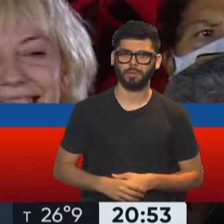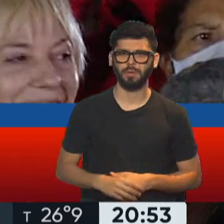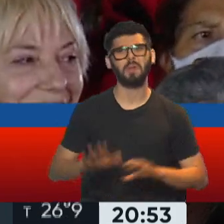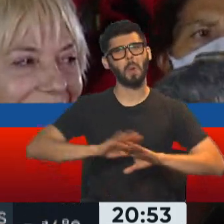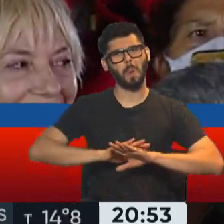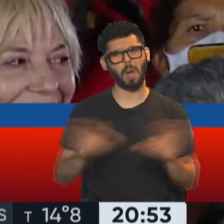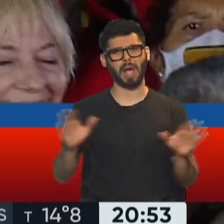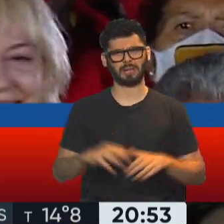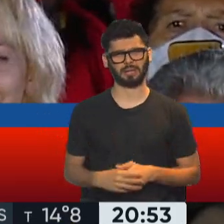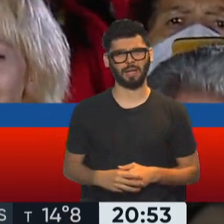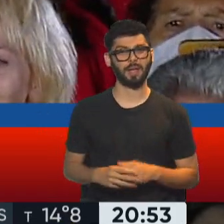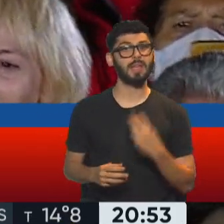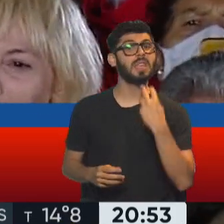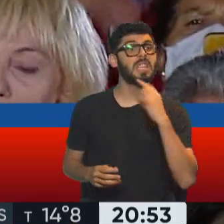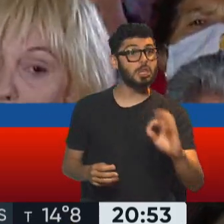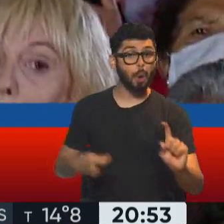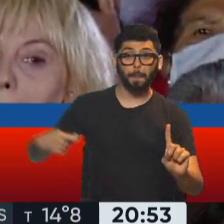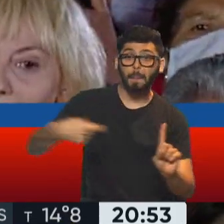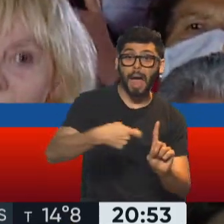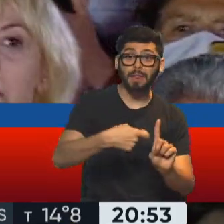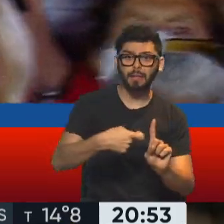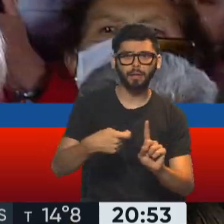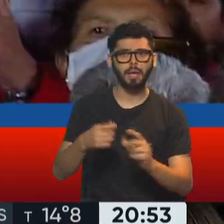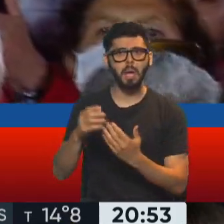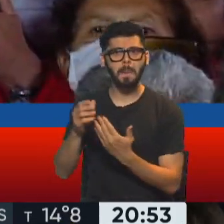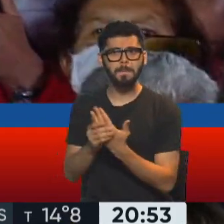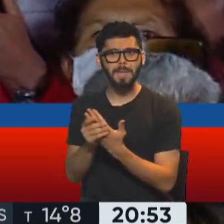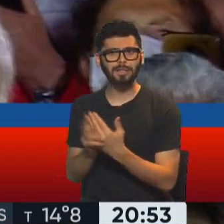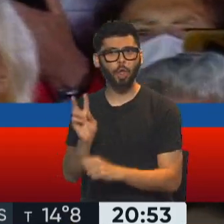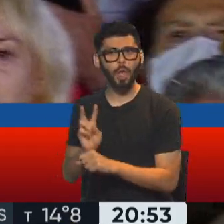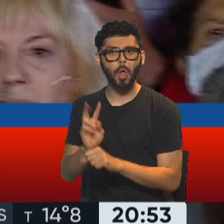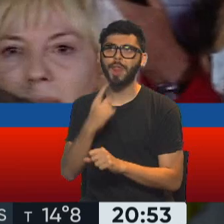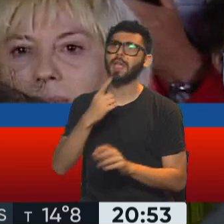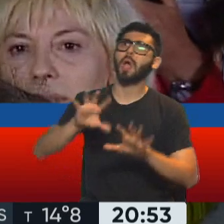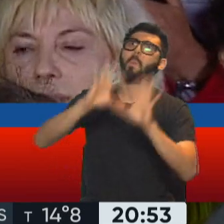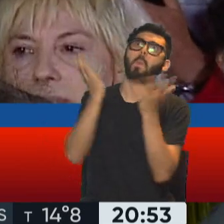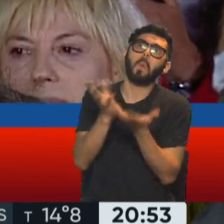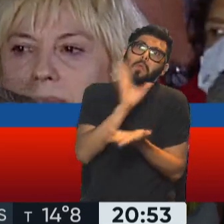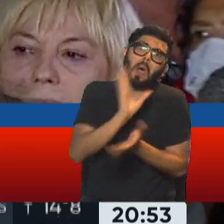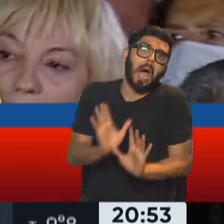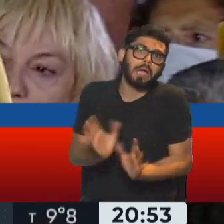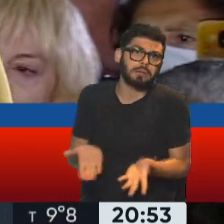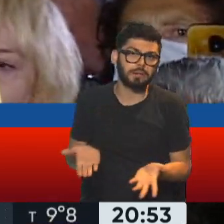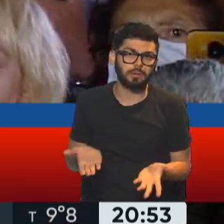Basta de que te maten un hijo y el ministro de Seguridad nos diga que pasa en todo el mundo.